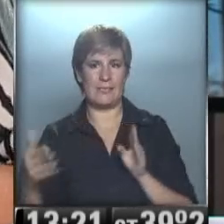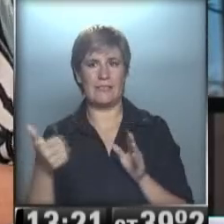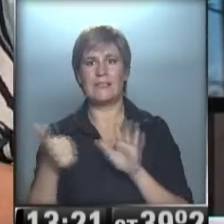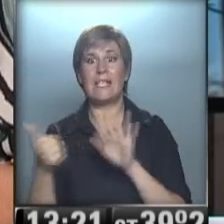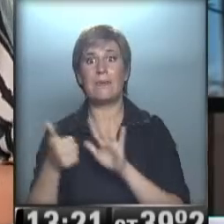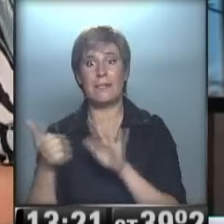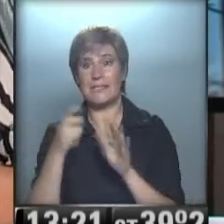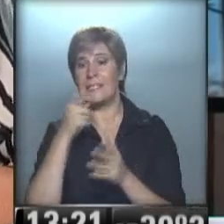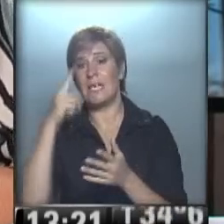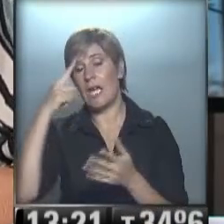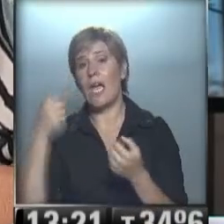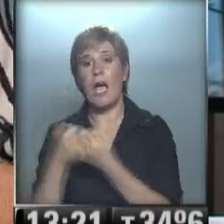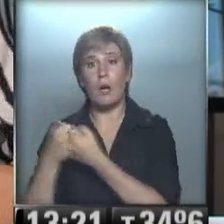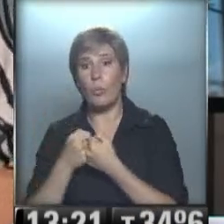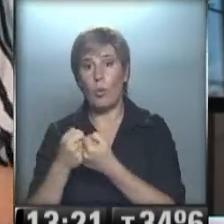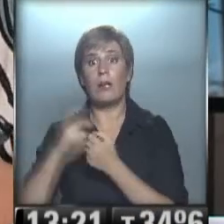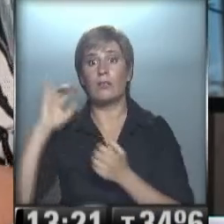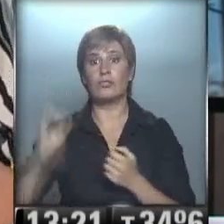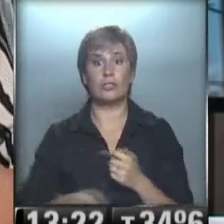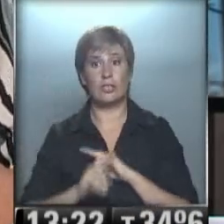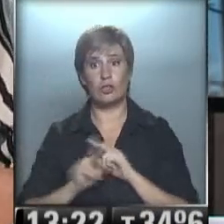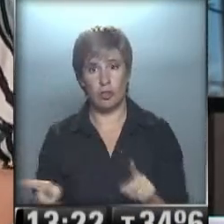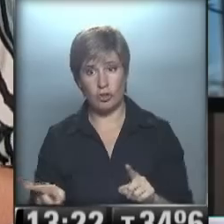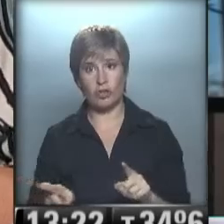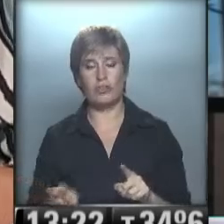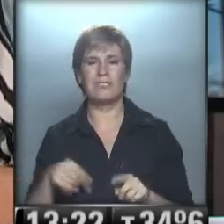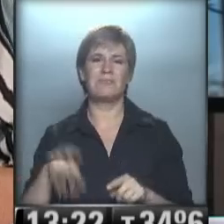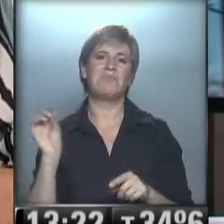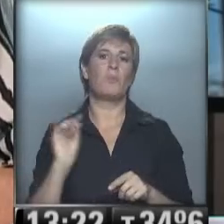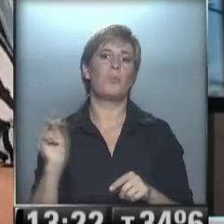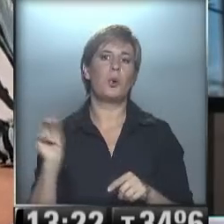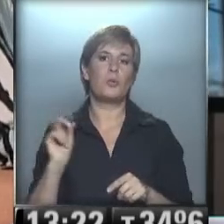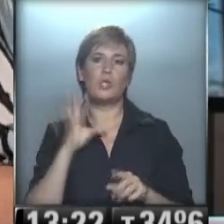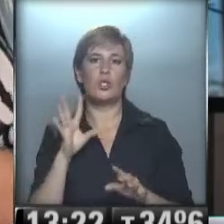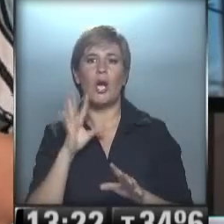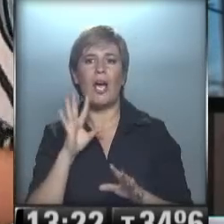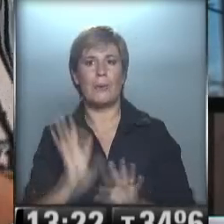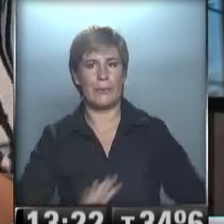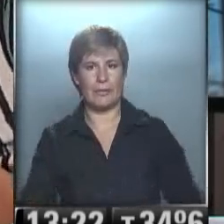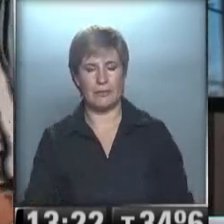si este acuerdo previo o un acuerdo transitorio, como lo llaman,